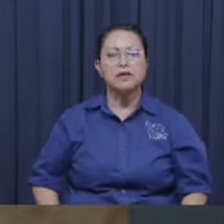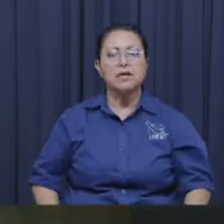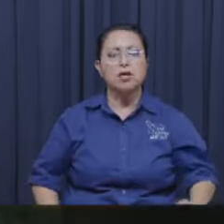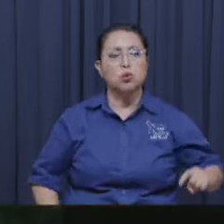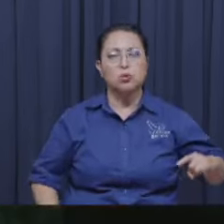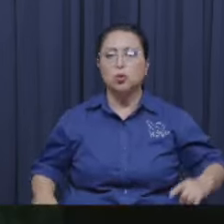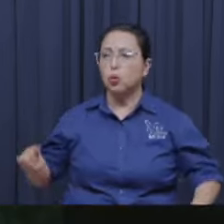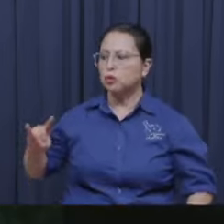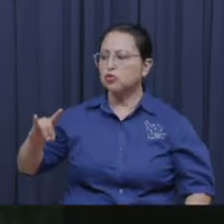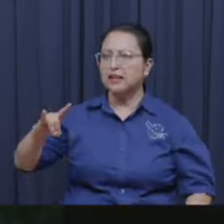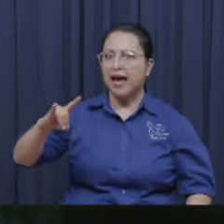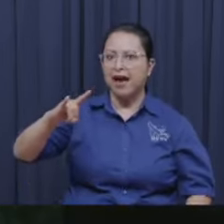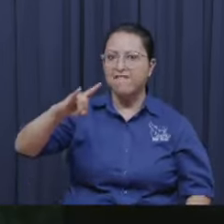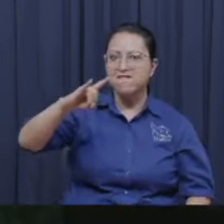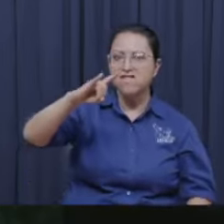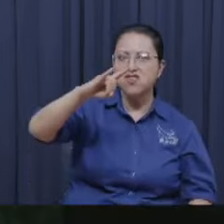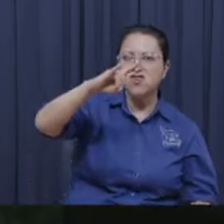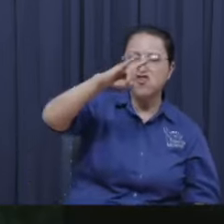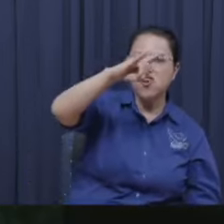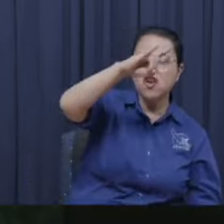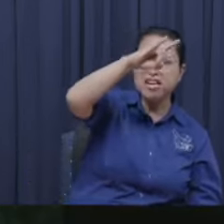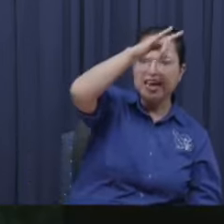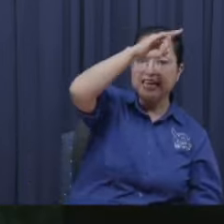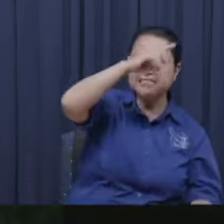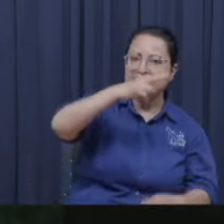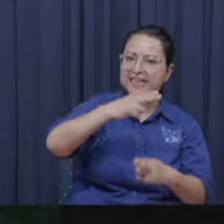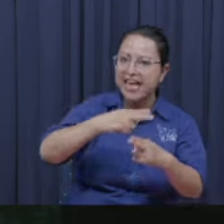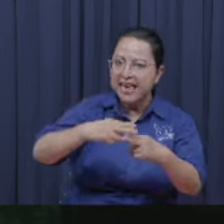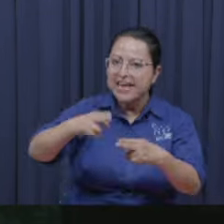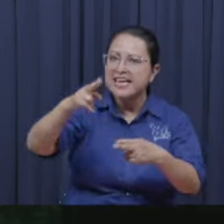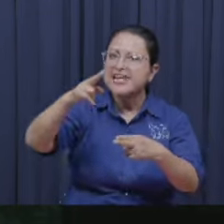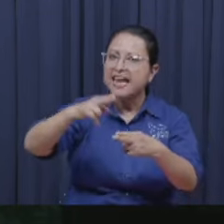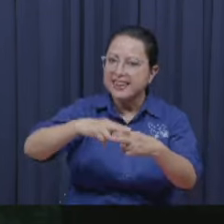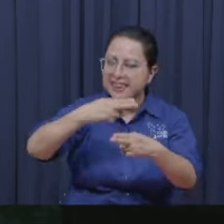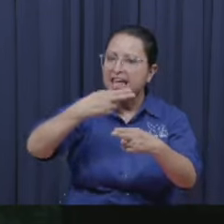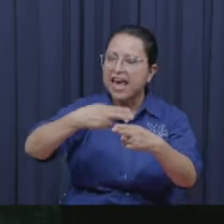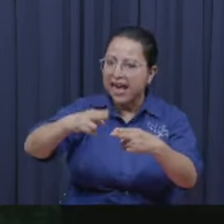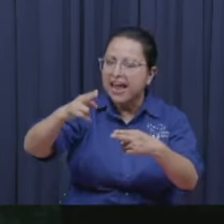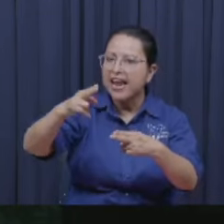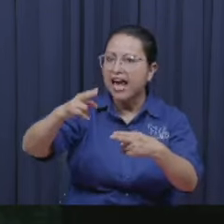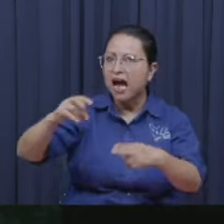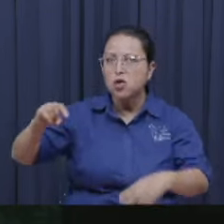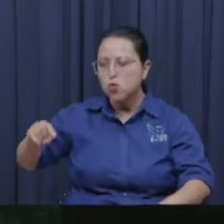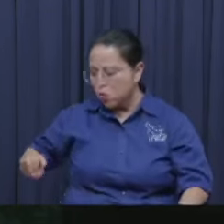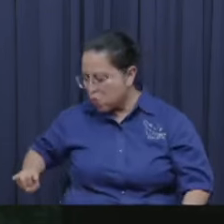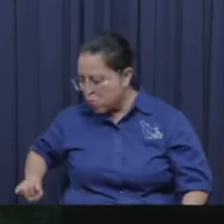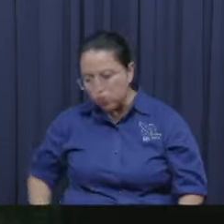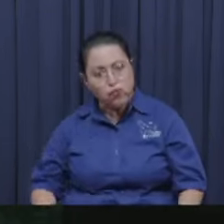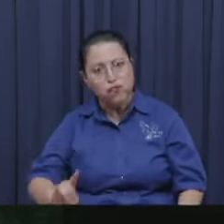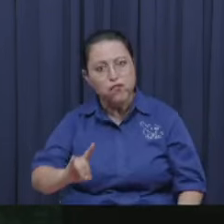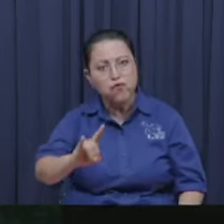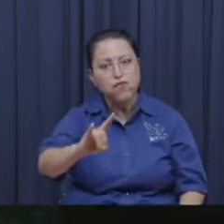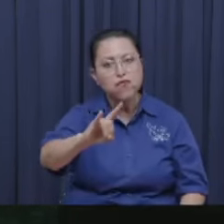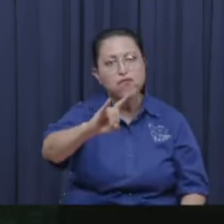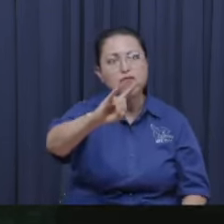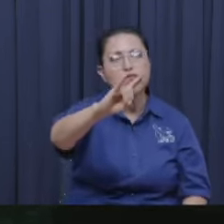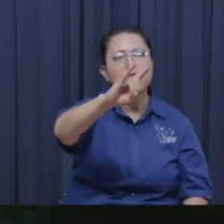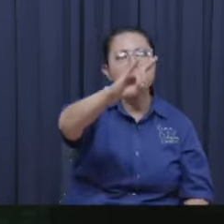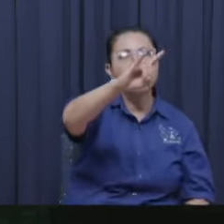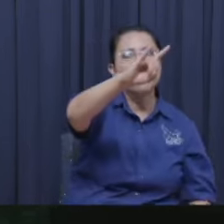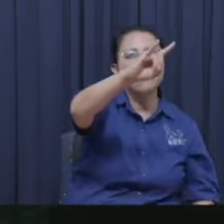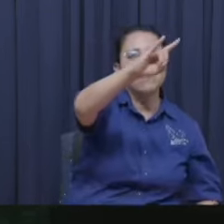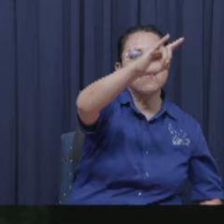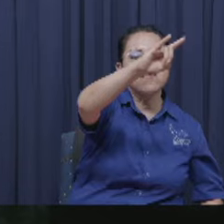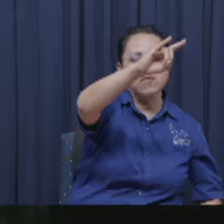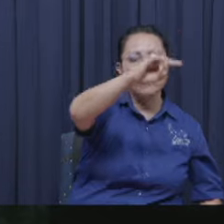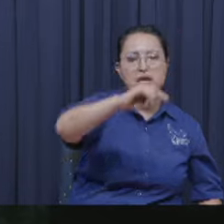ingleses, pues de la Gran Bretaña, que estaban estacionados en Chipre, se levantan para ir a tumbar algunos